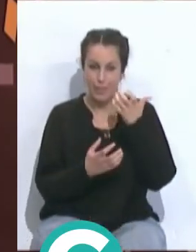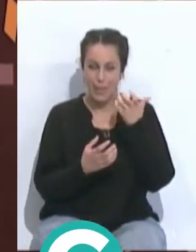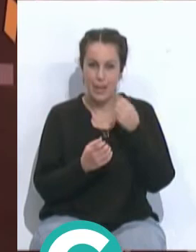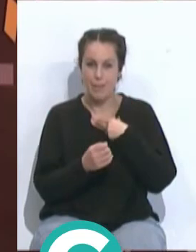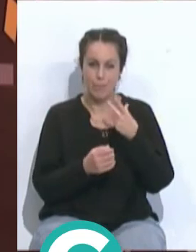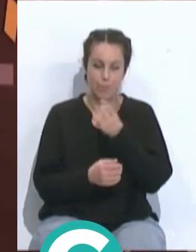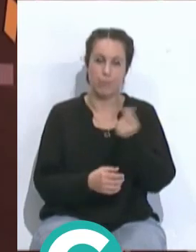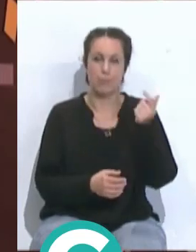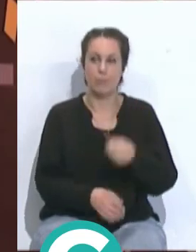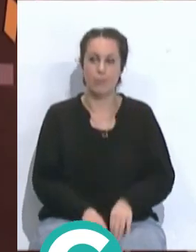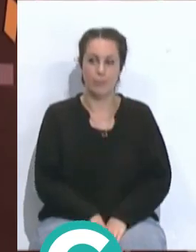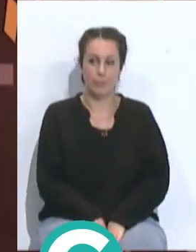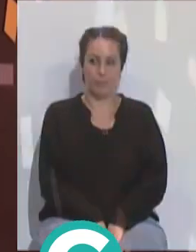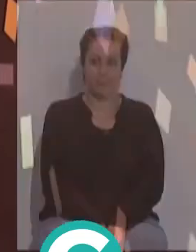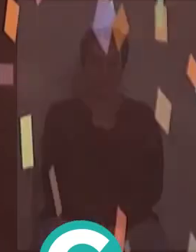extensiva.